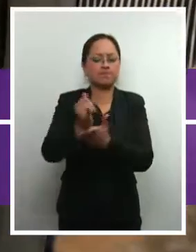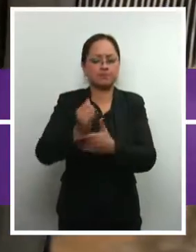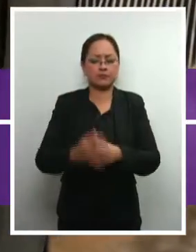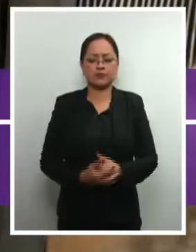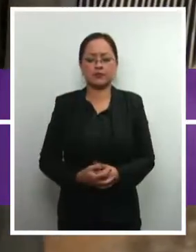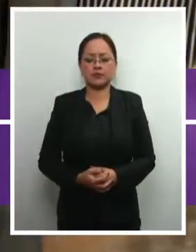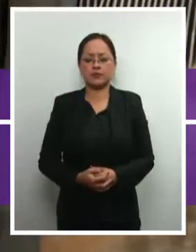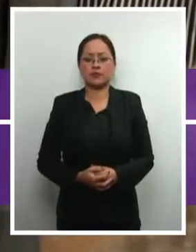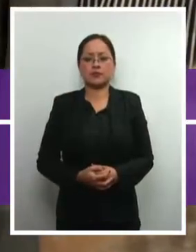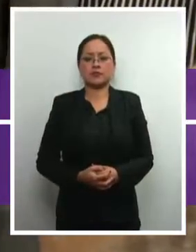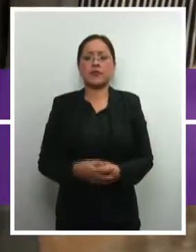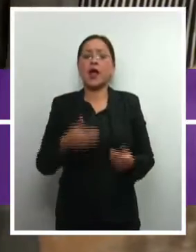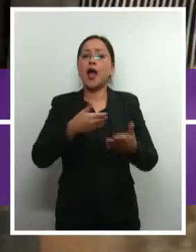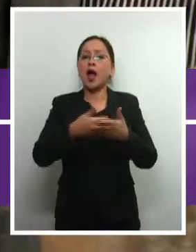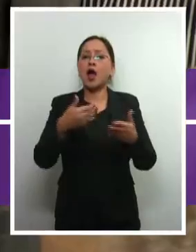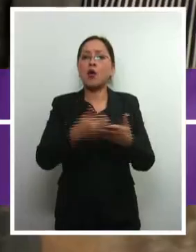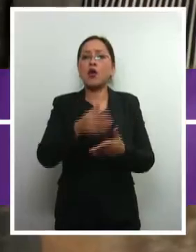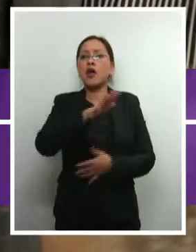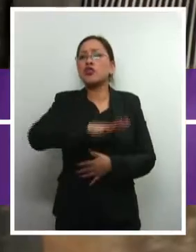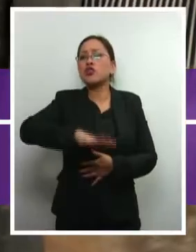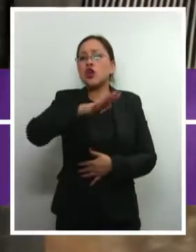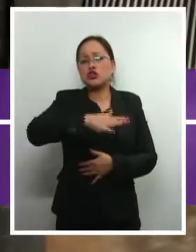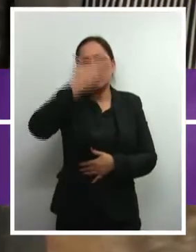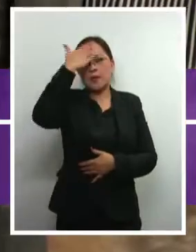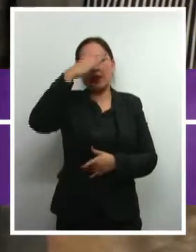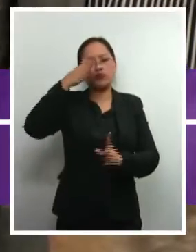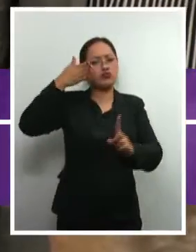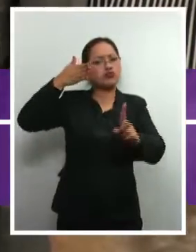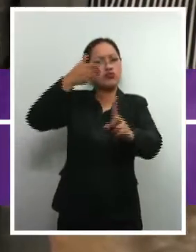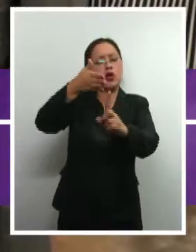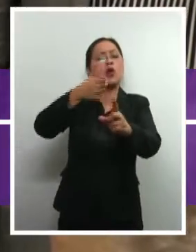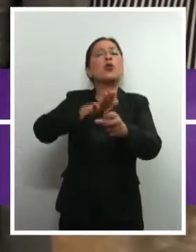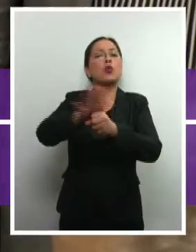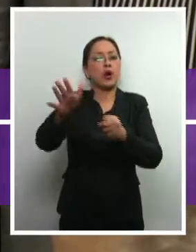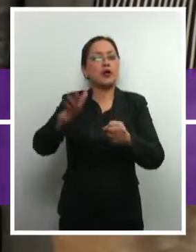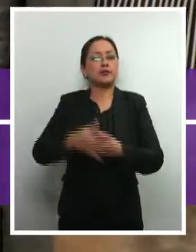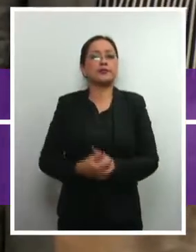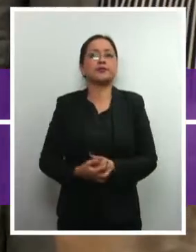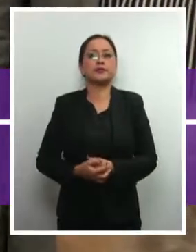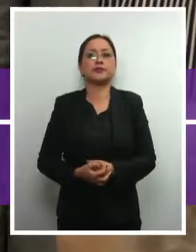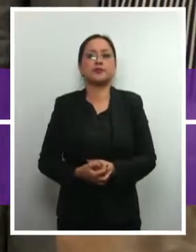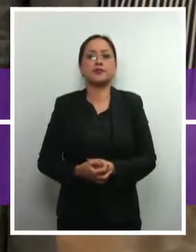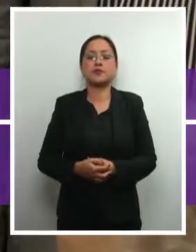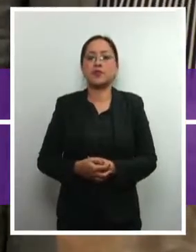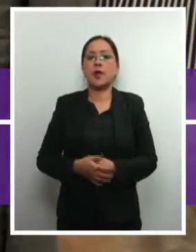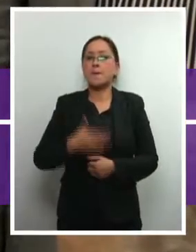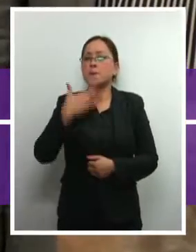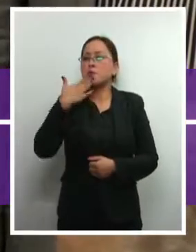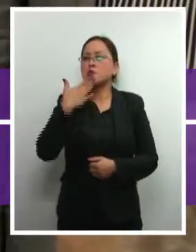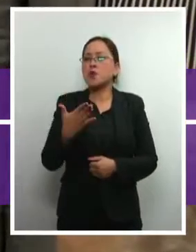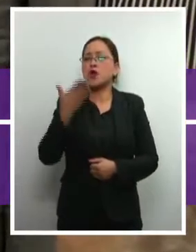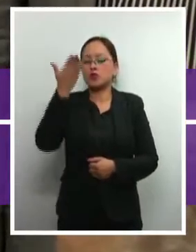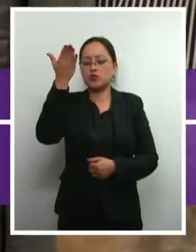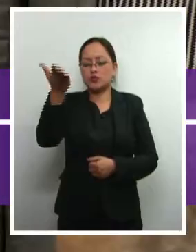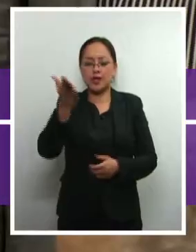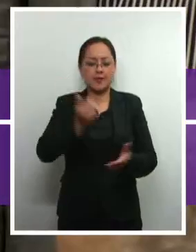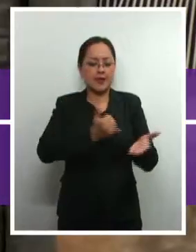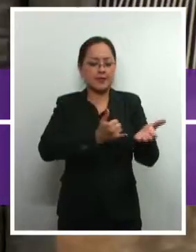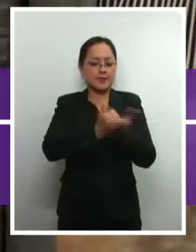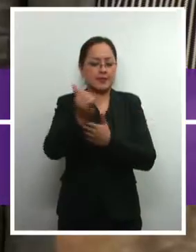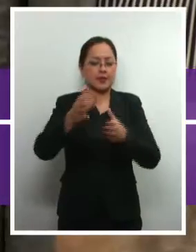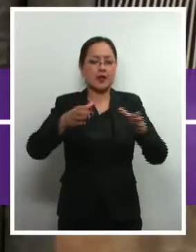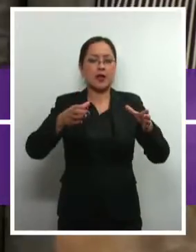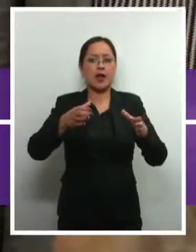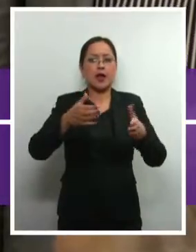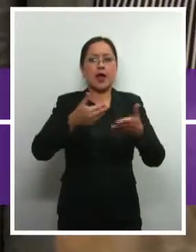Hoy sabremos a dónde vamos. Qué bueno que tuvo usted la decisión de prolongar hasta